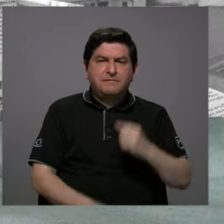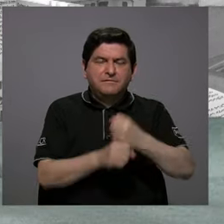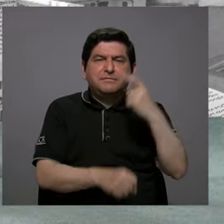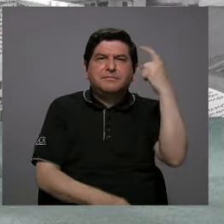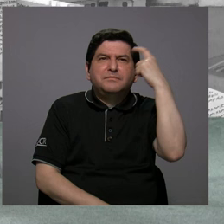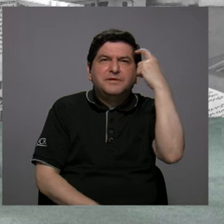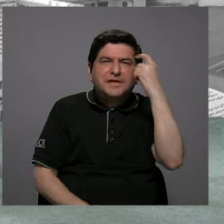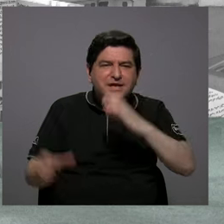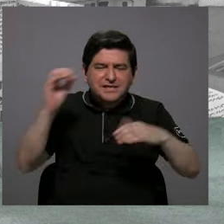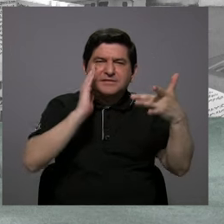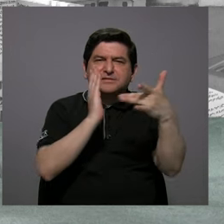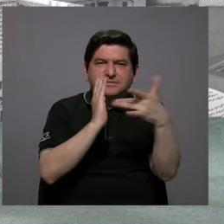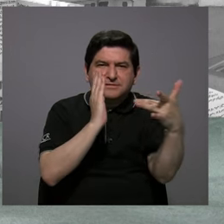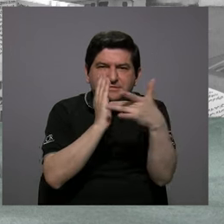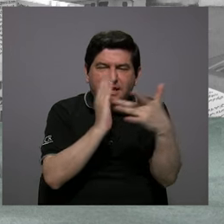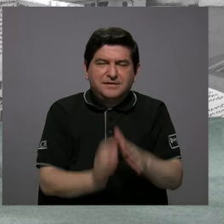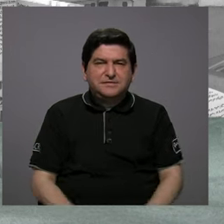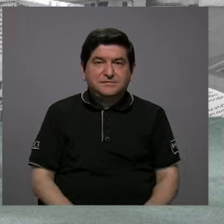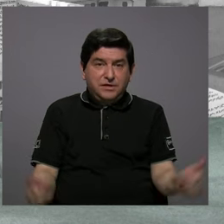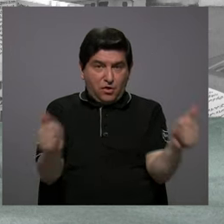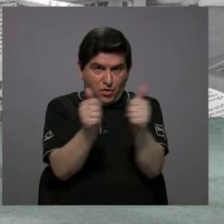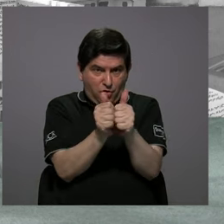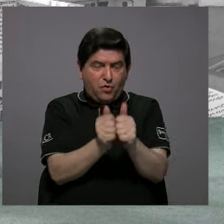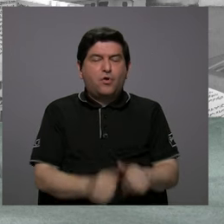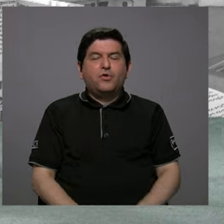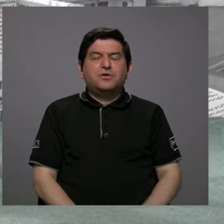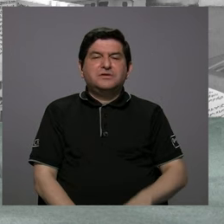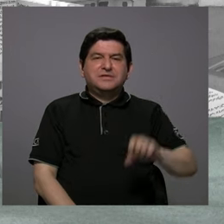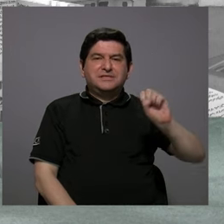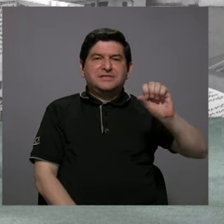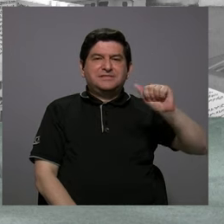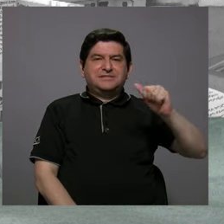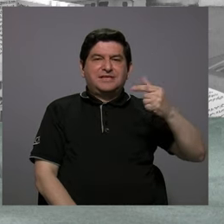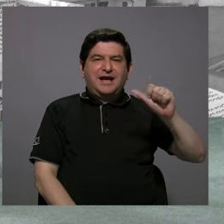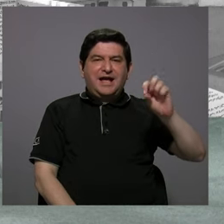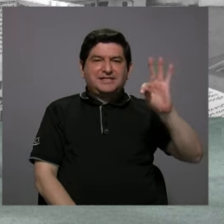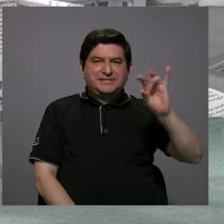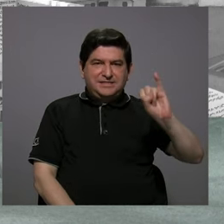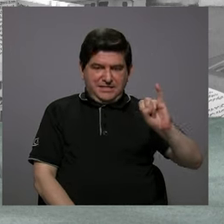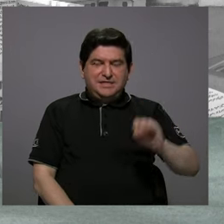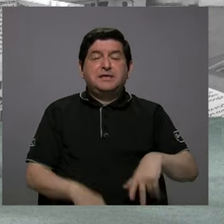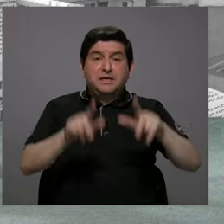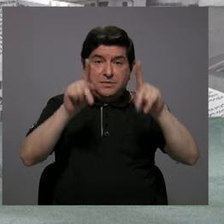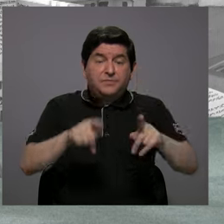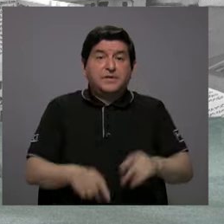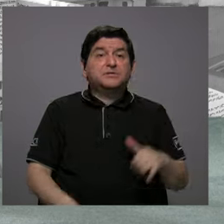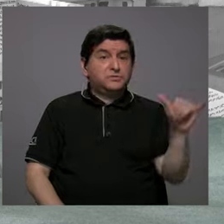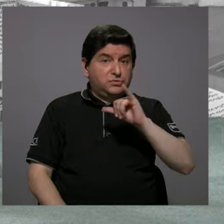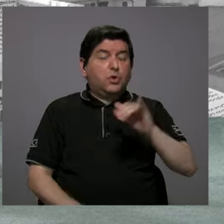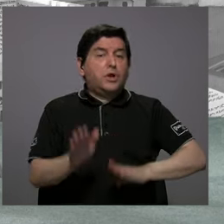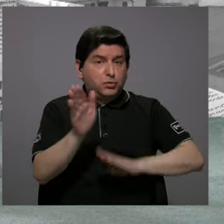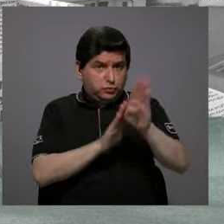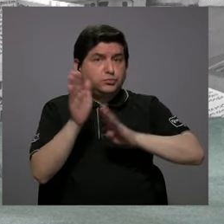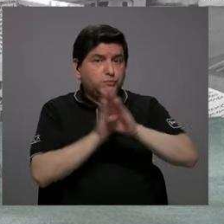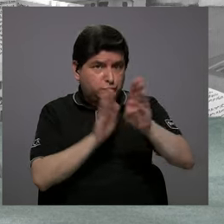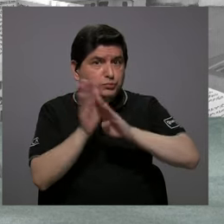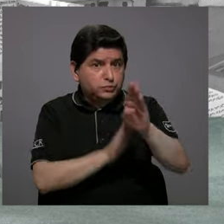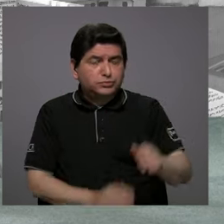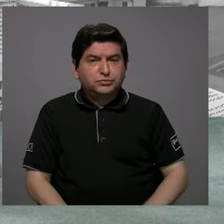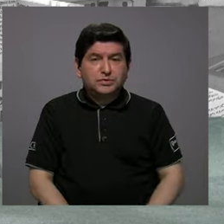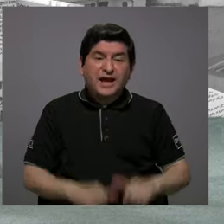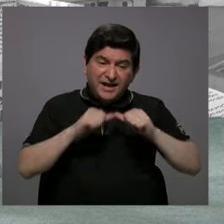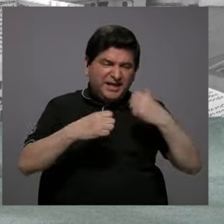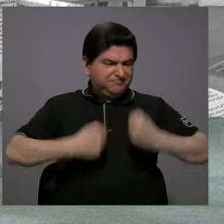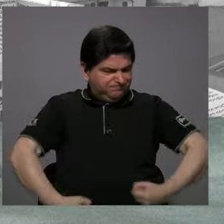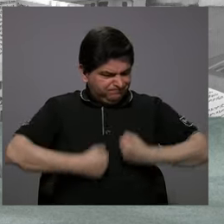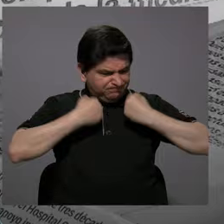pensamiento de ciencia y tecnología junto a sag junto a un montón de personas que vienen también desarrollando esto así que hay que